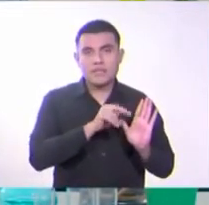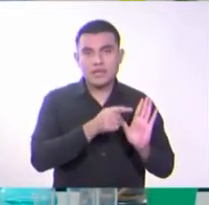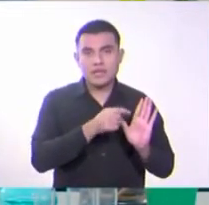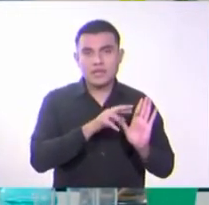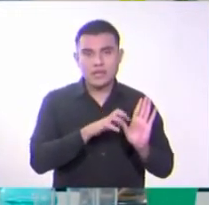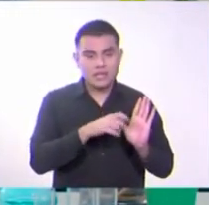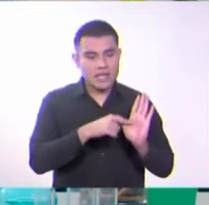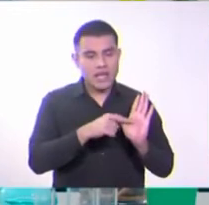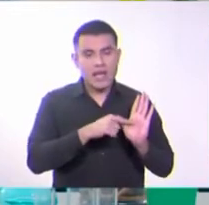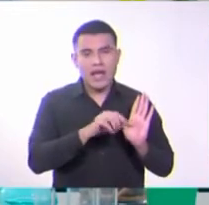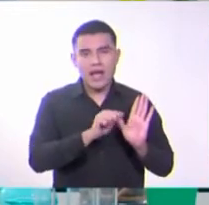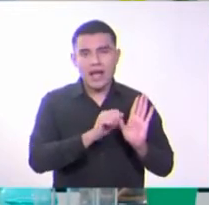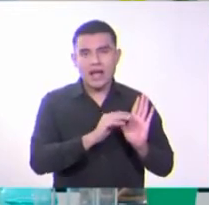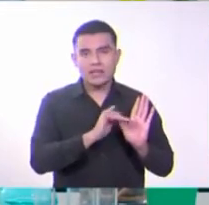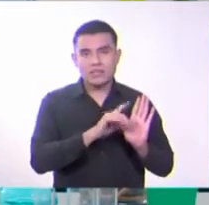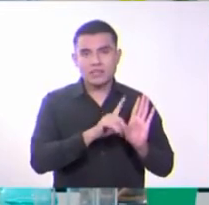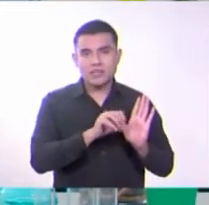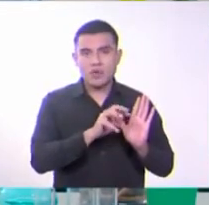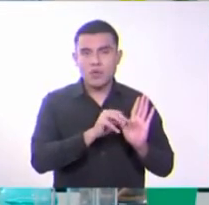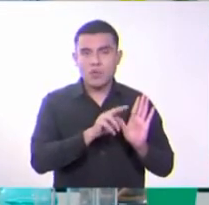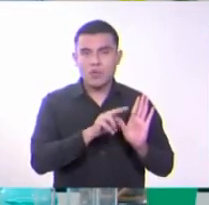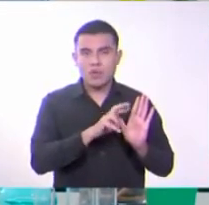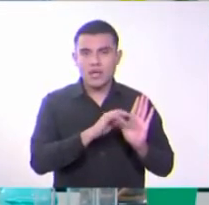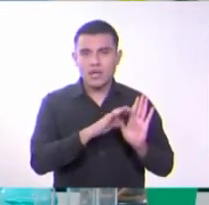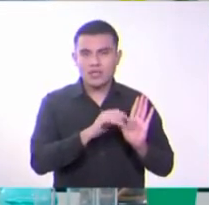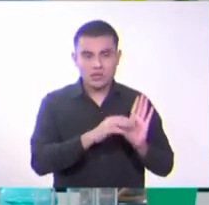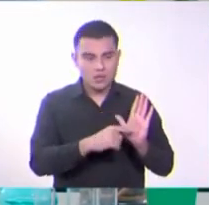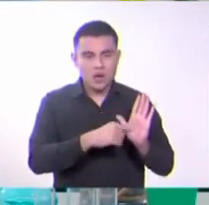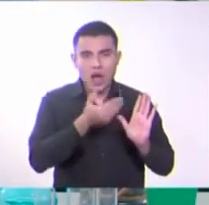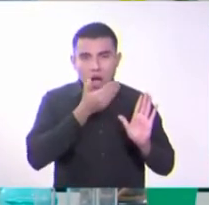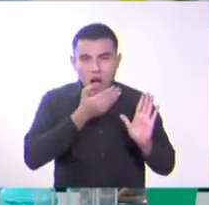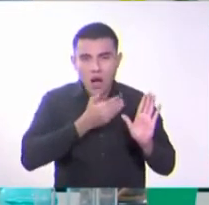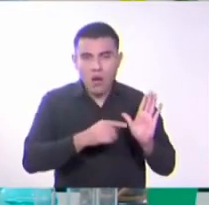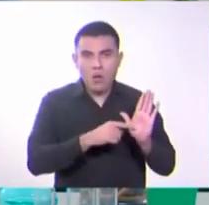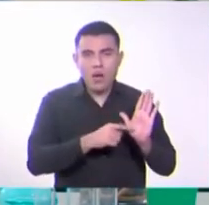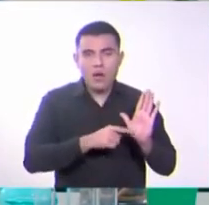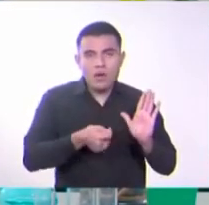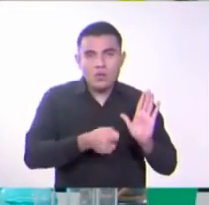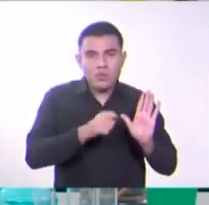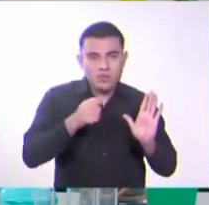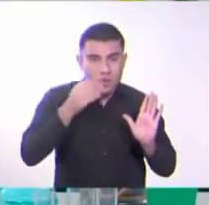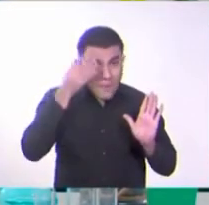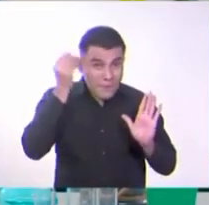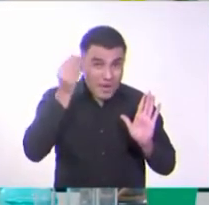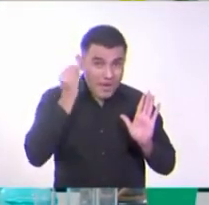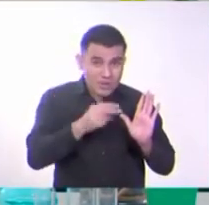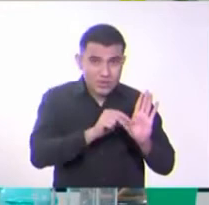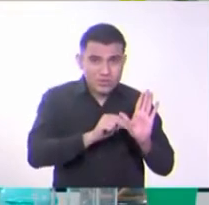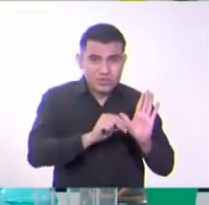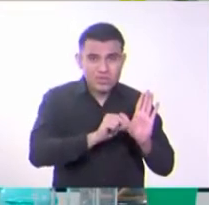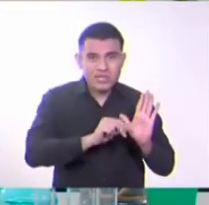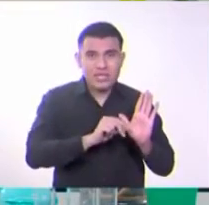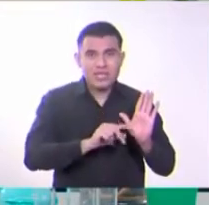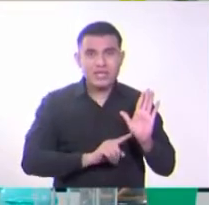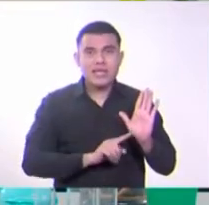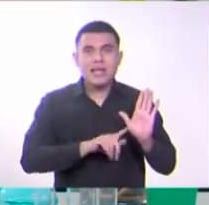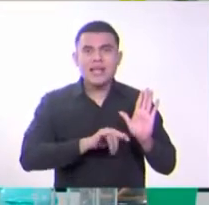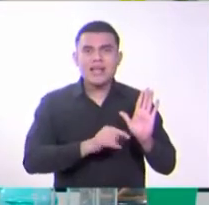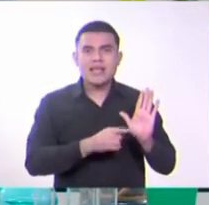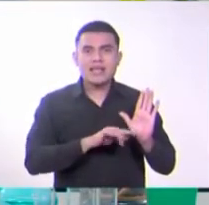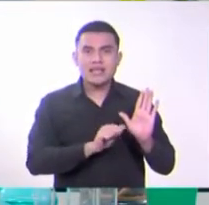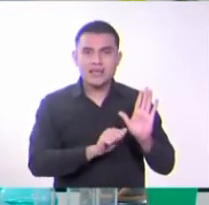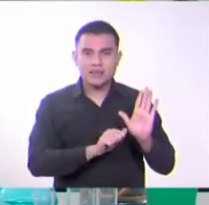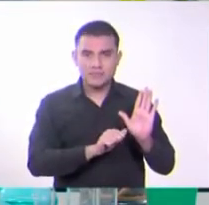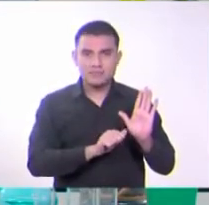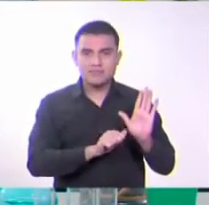ácido muriático, agua, bicarbonato de sodio y lejía. Además,